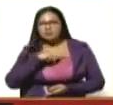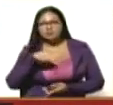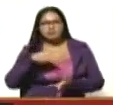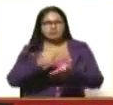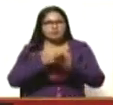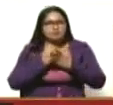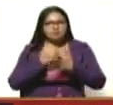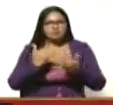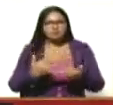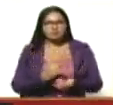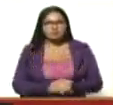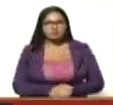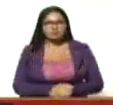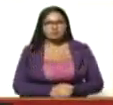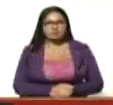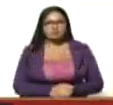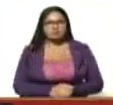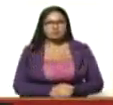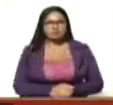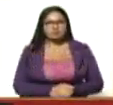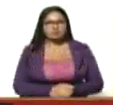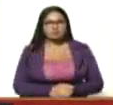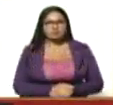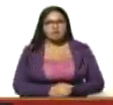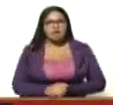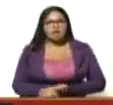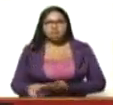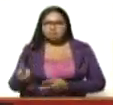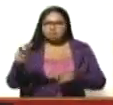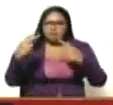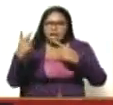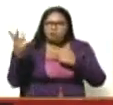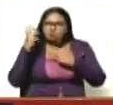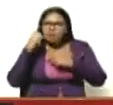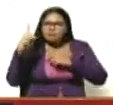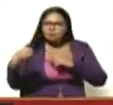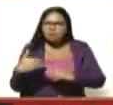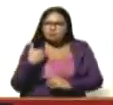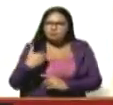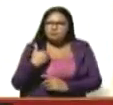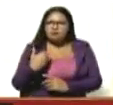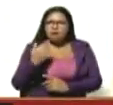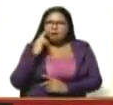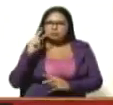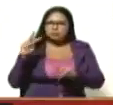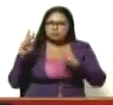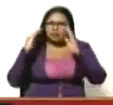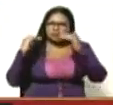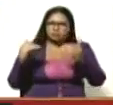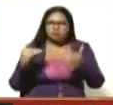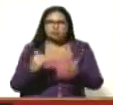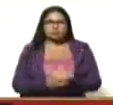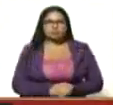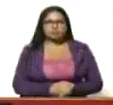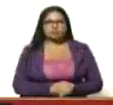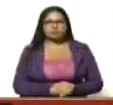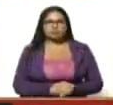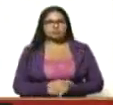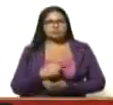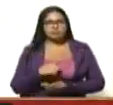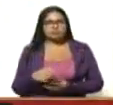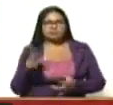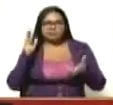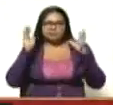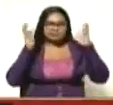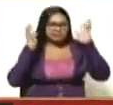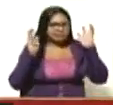ayudando a escuchar al que sufre. Y es muy difícil hoy en día, con tanto ruido en las